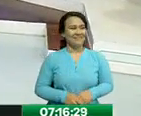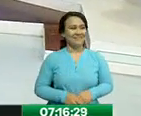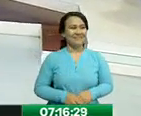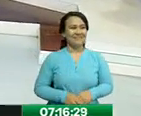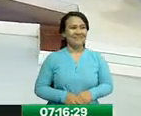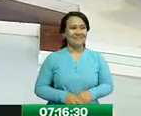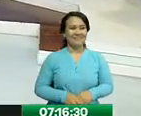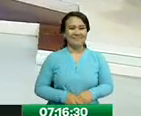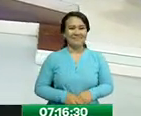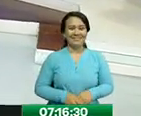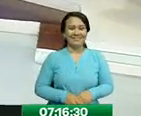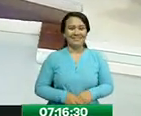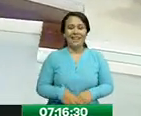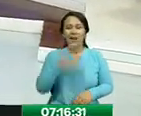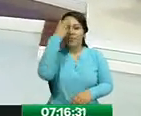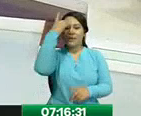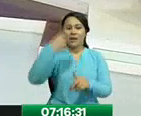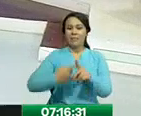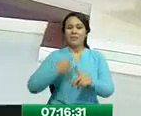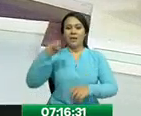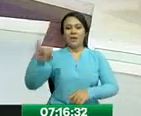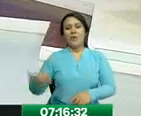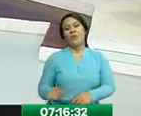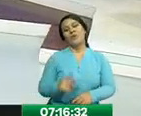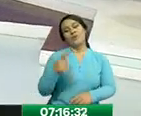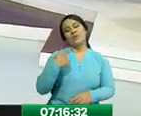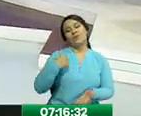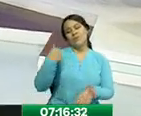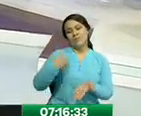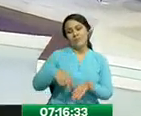chisa del disfrutar. Pero vea eso.